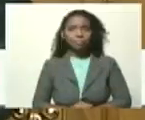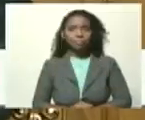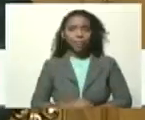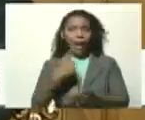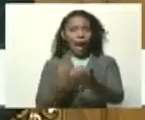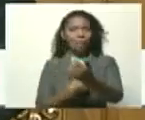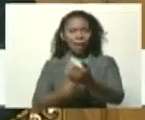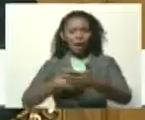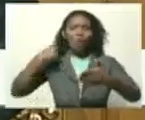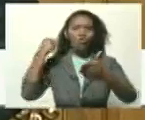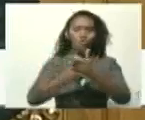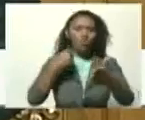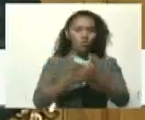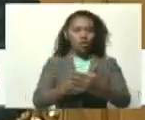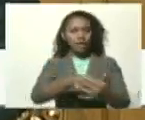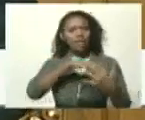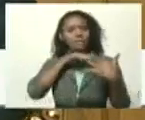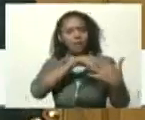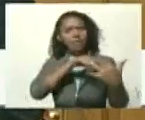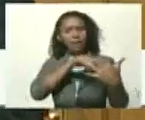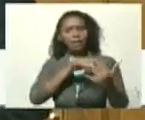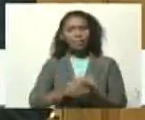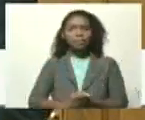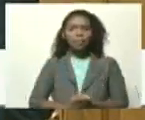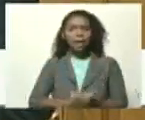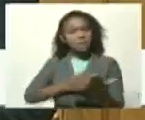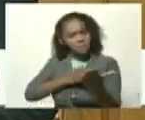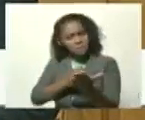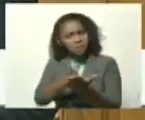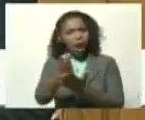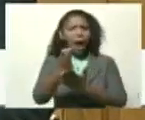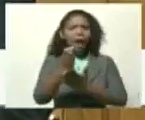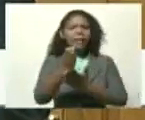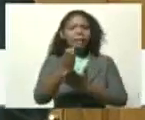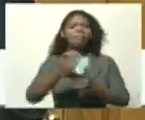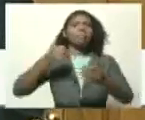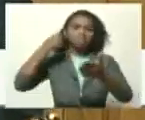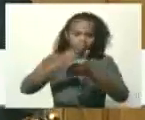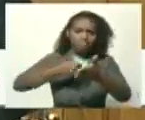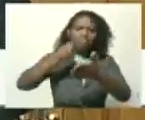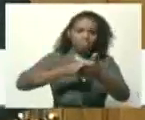Hermana de luchas, de batalla, leal, consecuente,